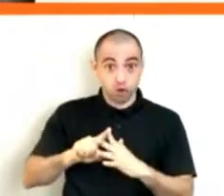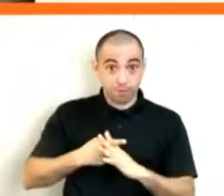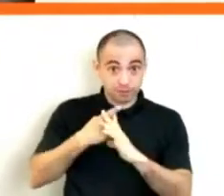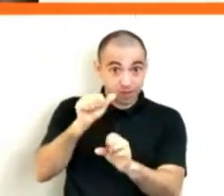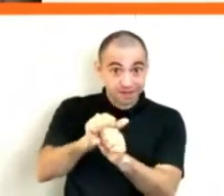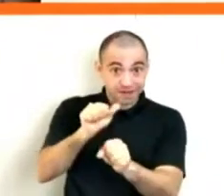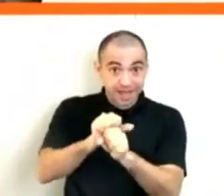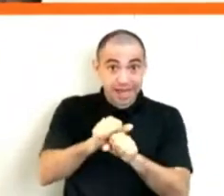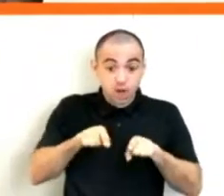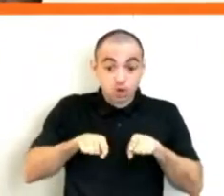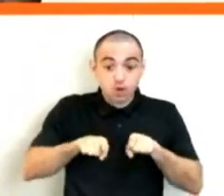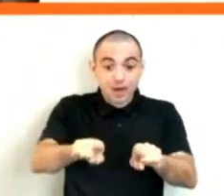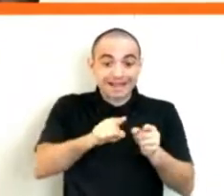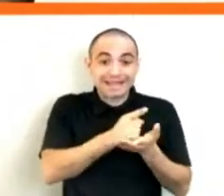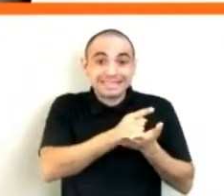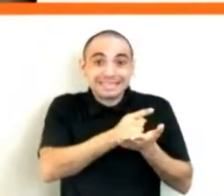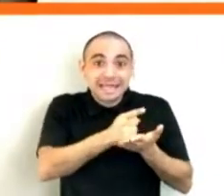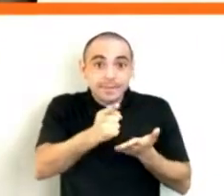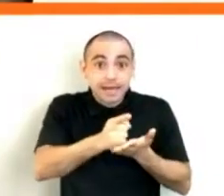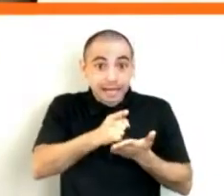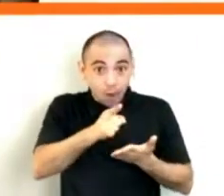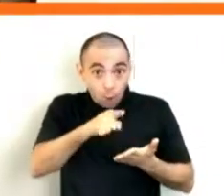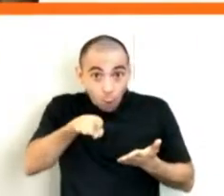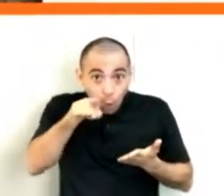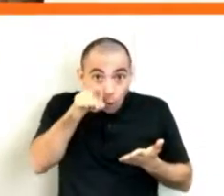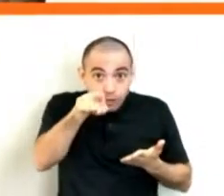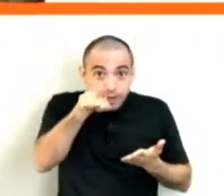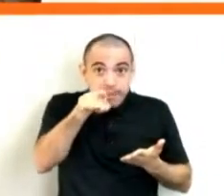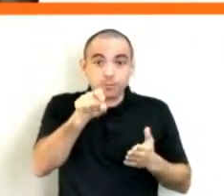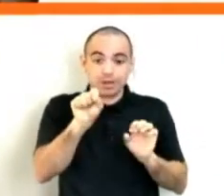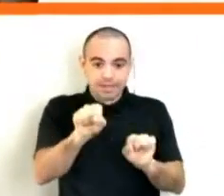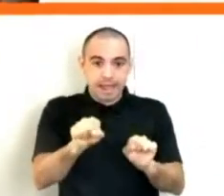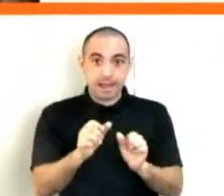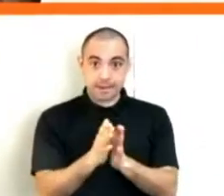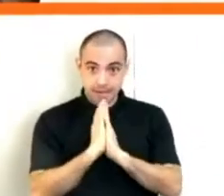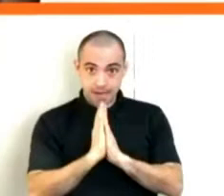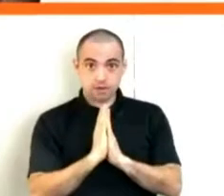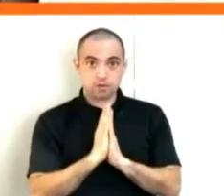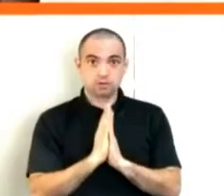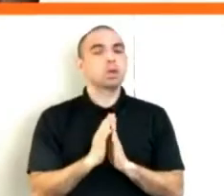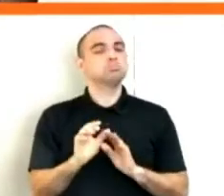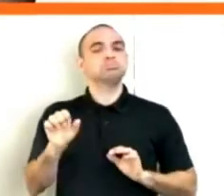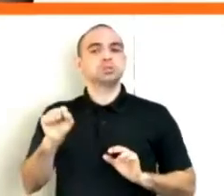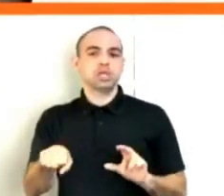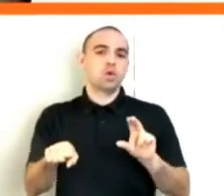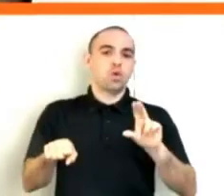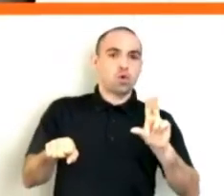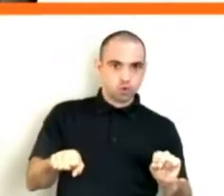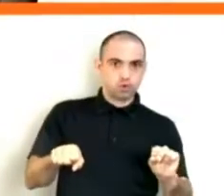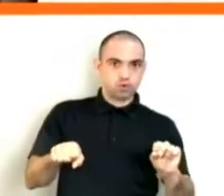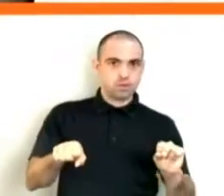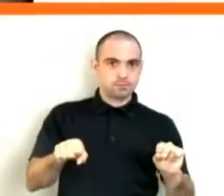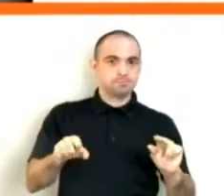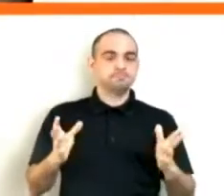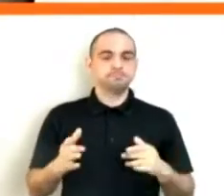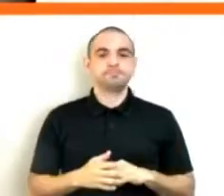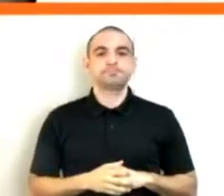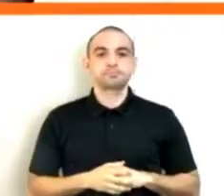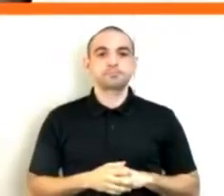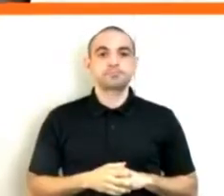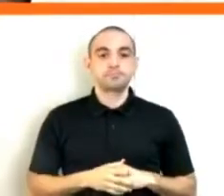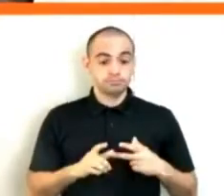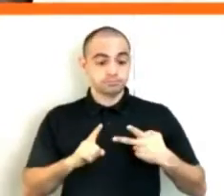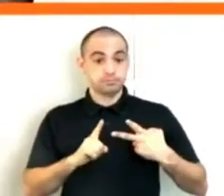las semanas que está reclamando? Y ahí, obviamente, como mencioné, usted contesta en la semana sí o no. ¿Estuvo trabajando a